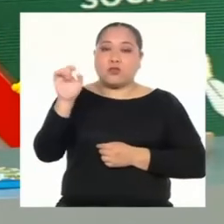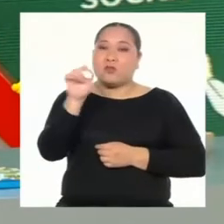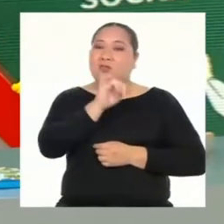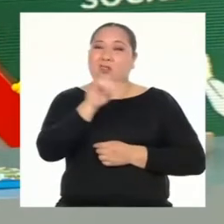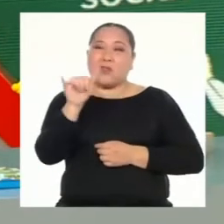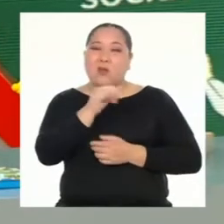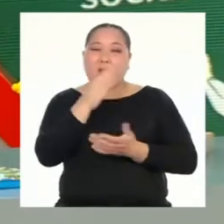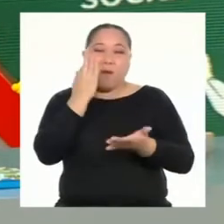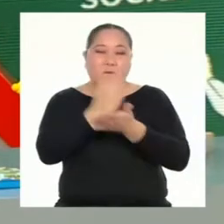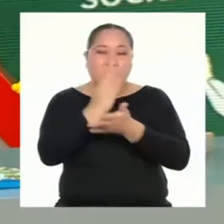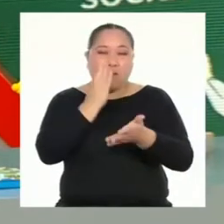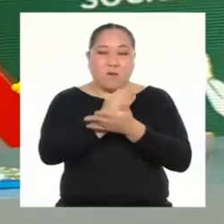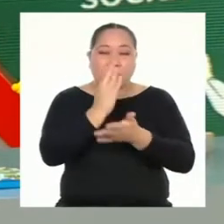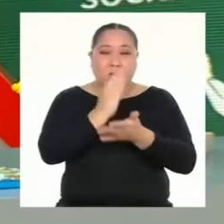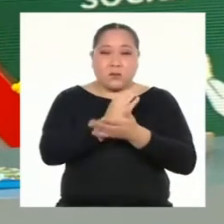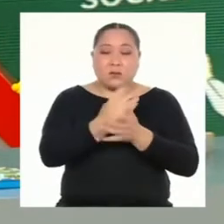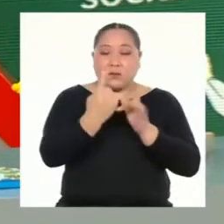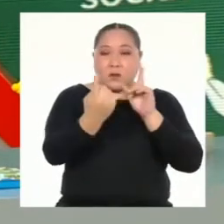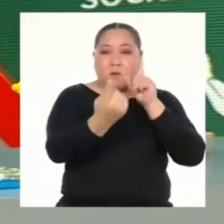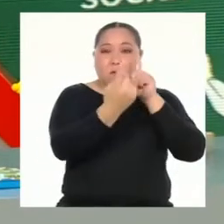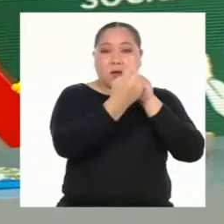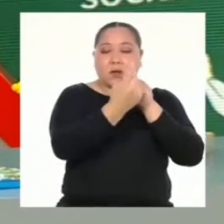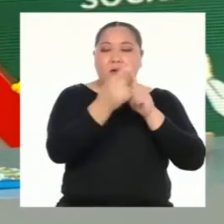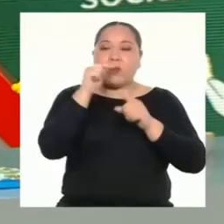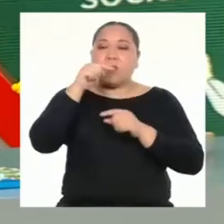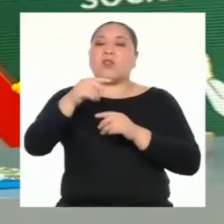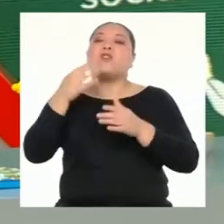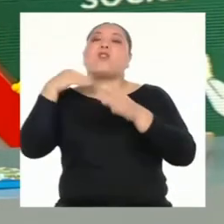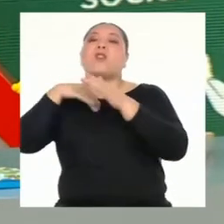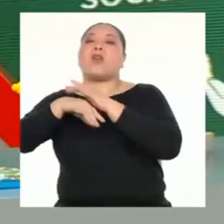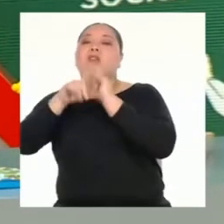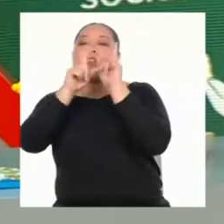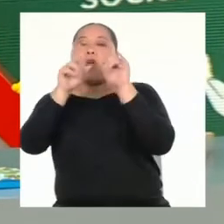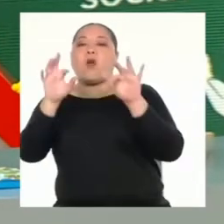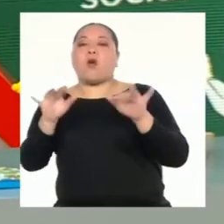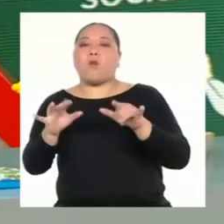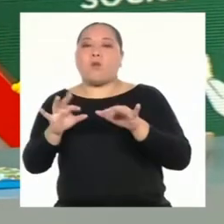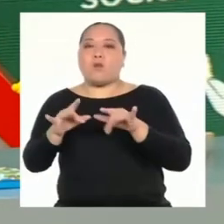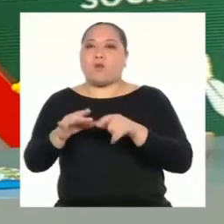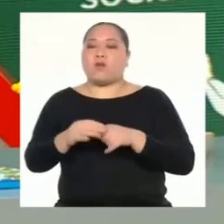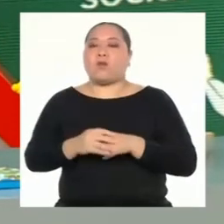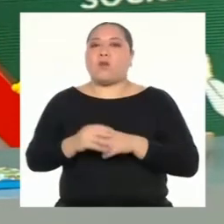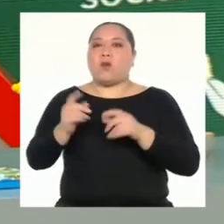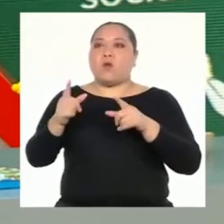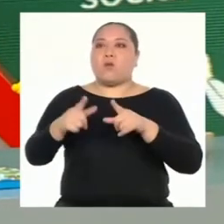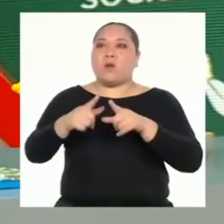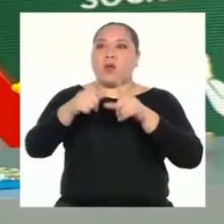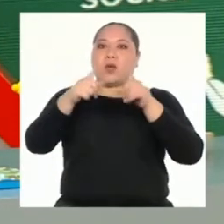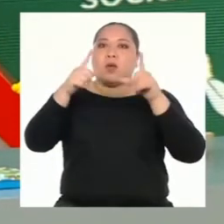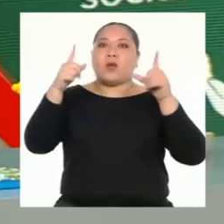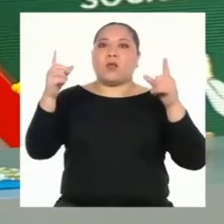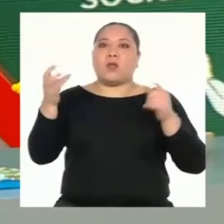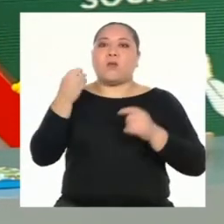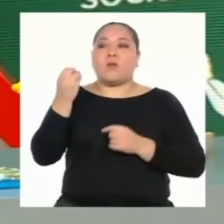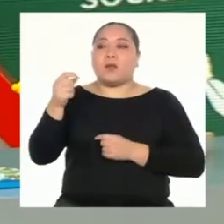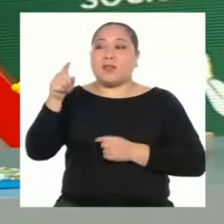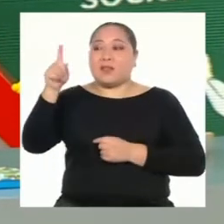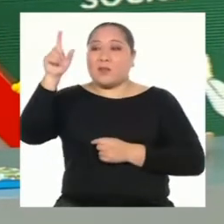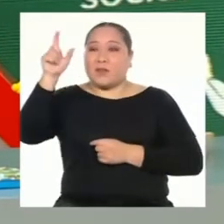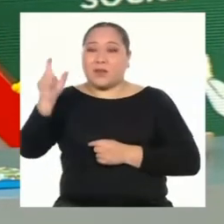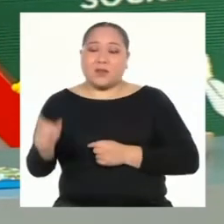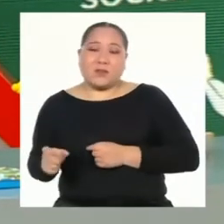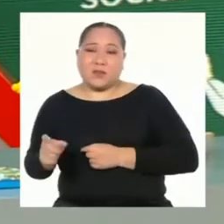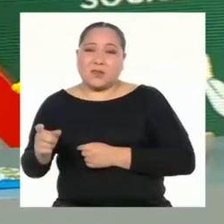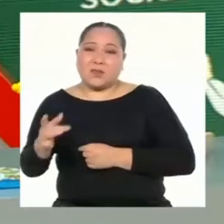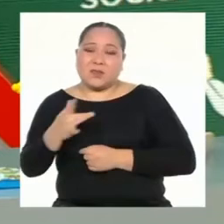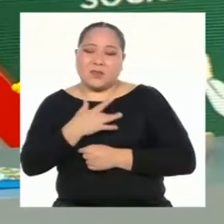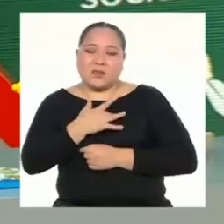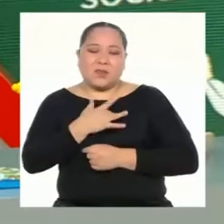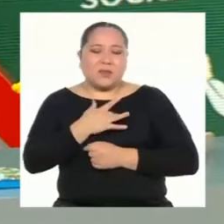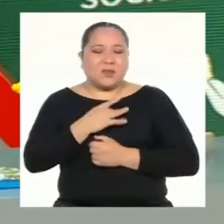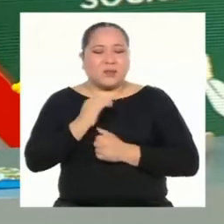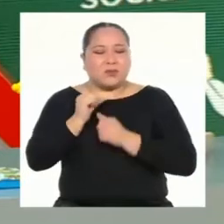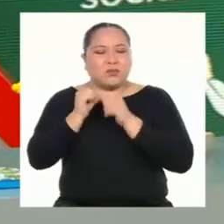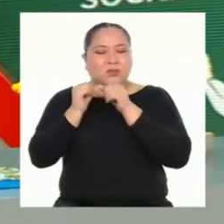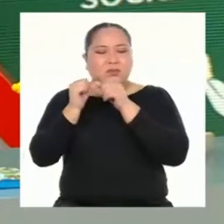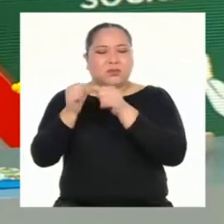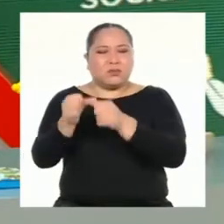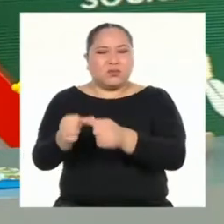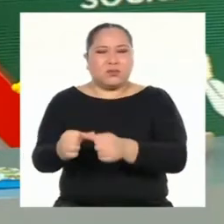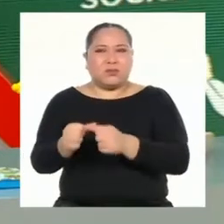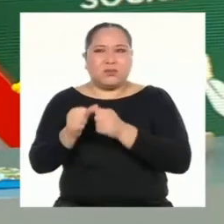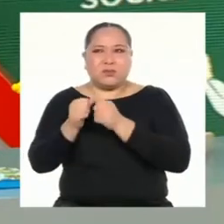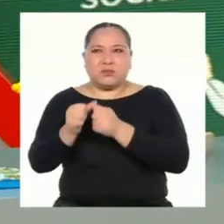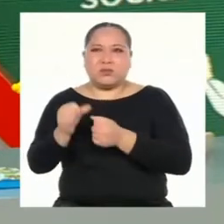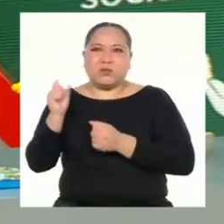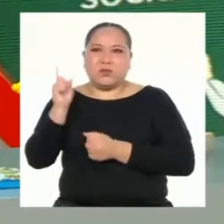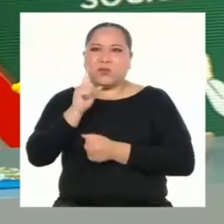acoso tradicional que agrava la violencia, ¿no, profesora? Porque las personas que son víctimas no dejan de ser acosadas